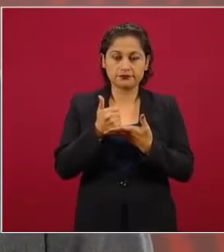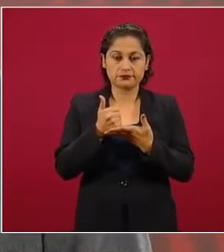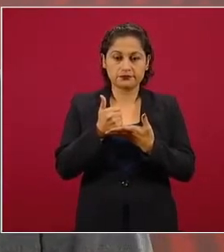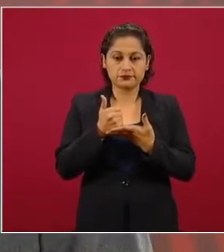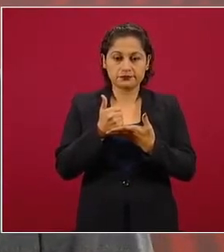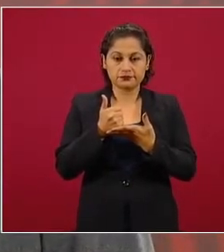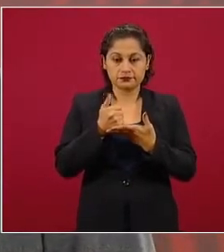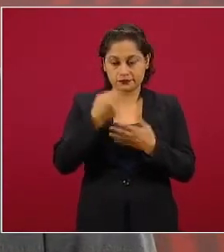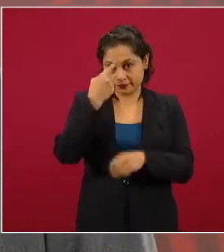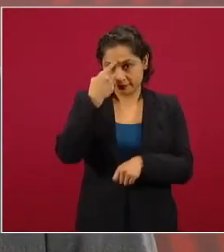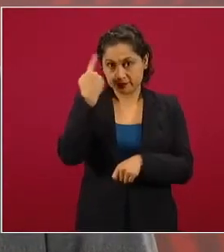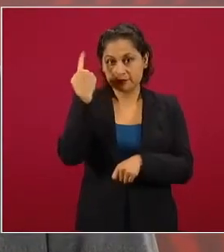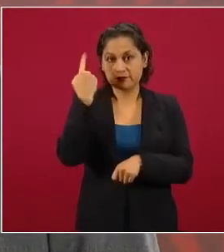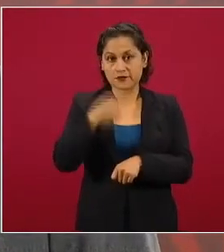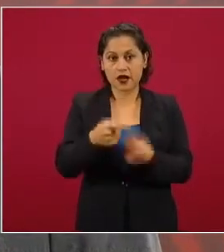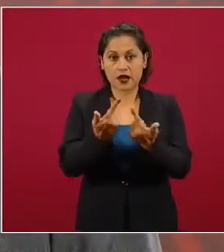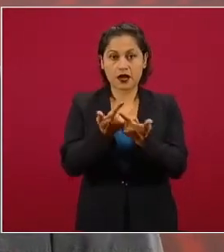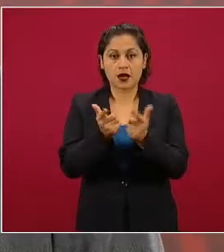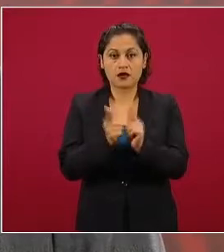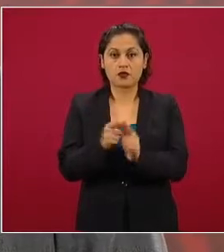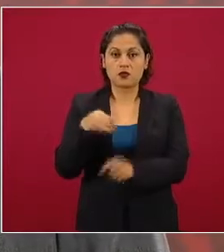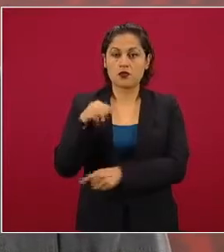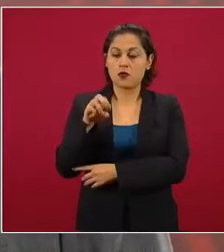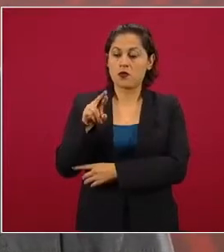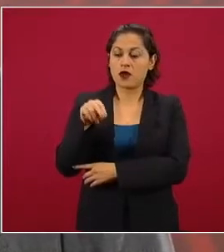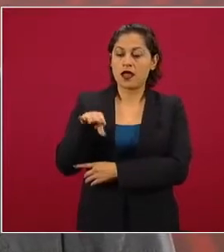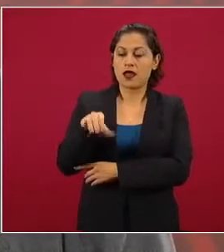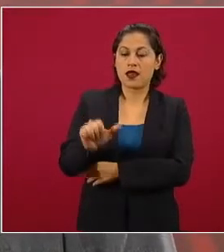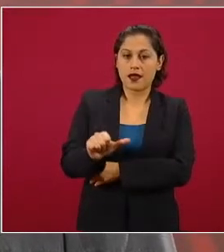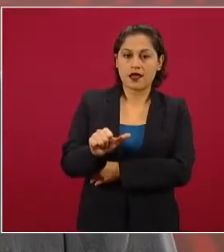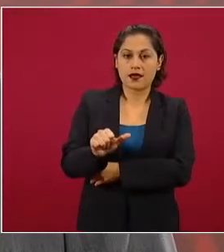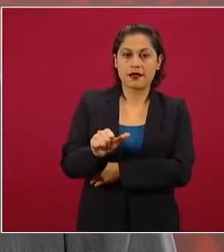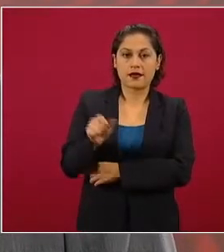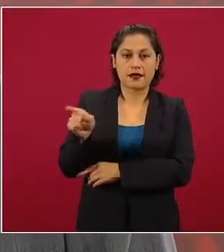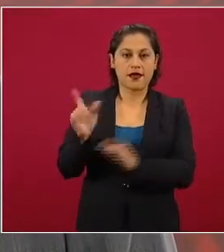fundar Morena en Tlaxcala.